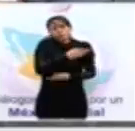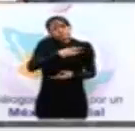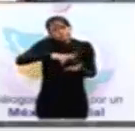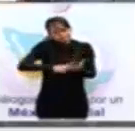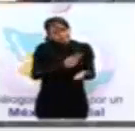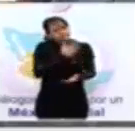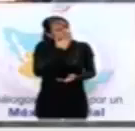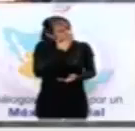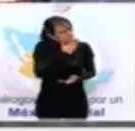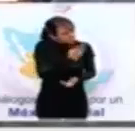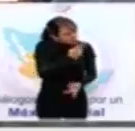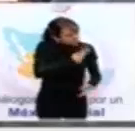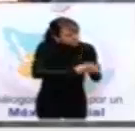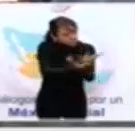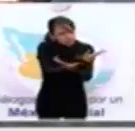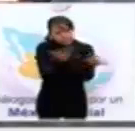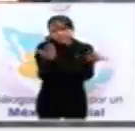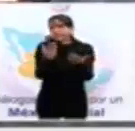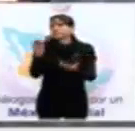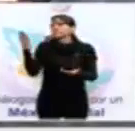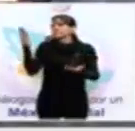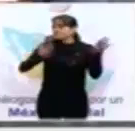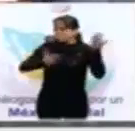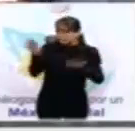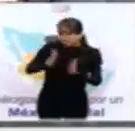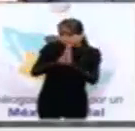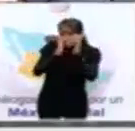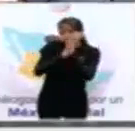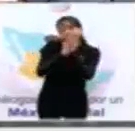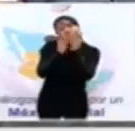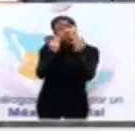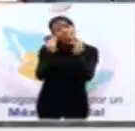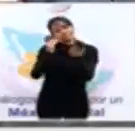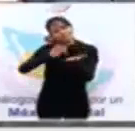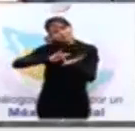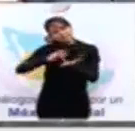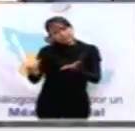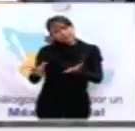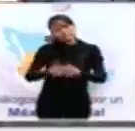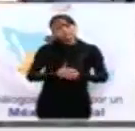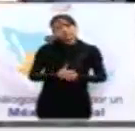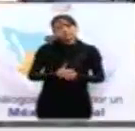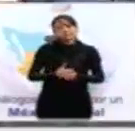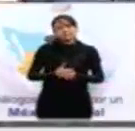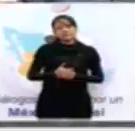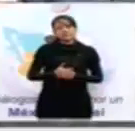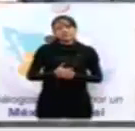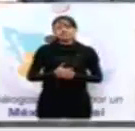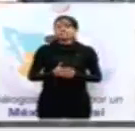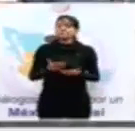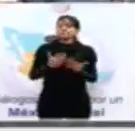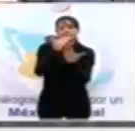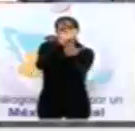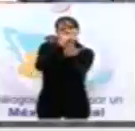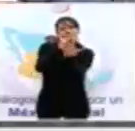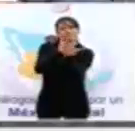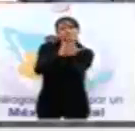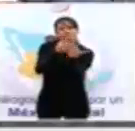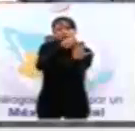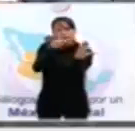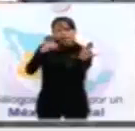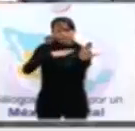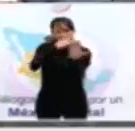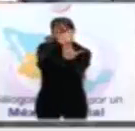Robles Berlanga y Rafael Echeverri Perico, nuevamente, bienvenidos, muchas gracias por su apoyo y su participación.